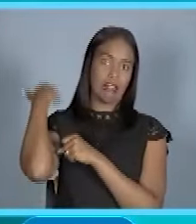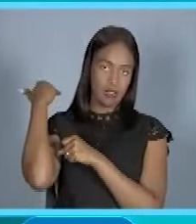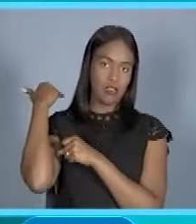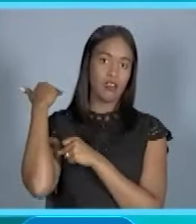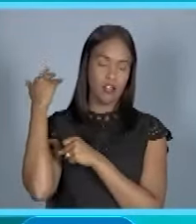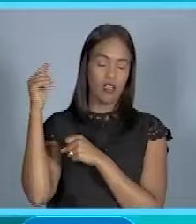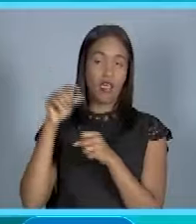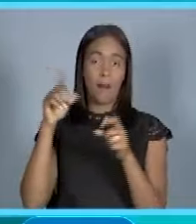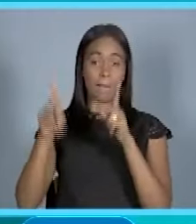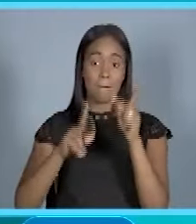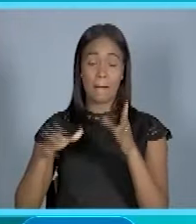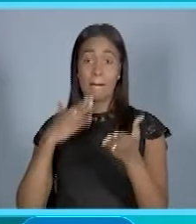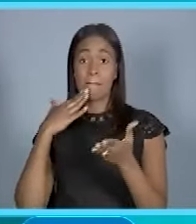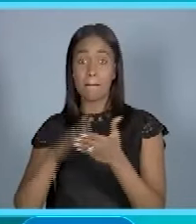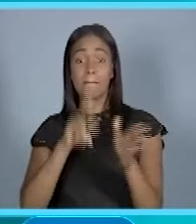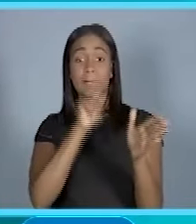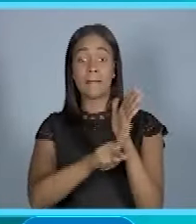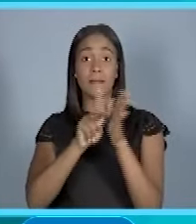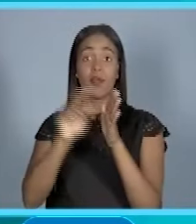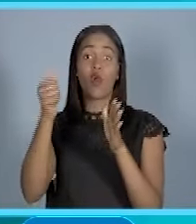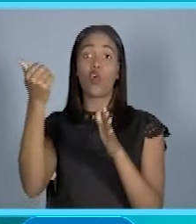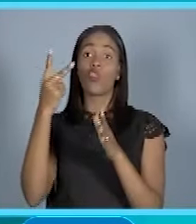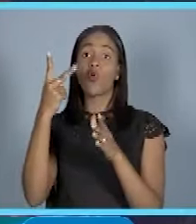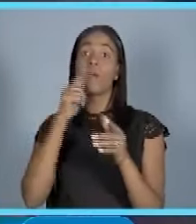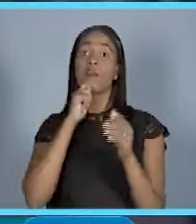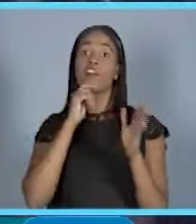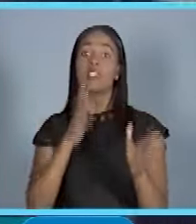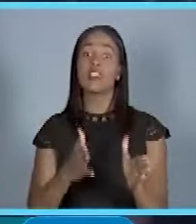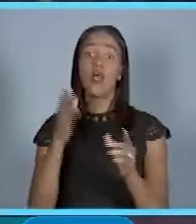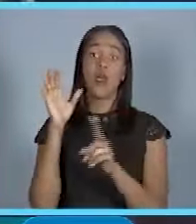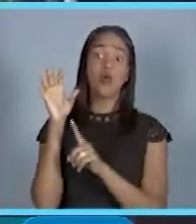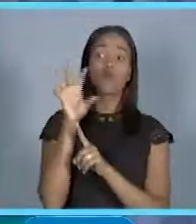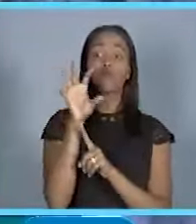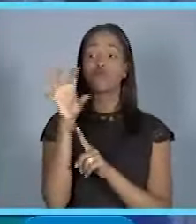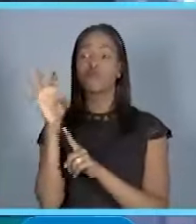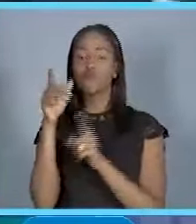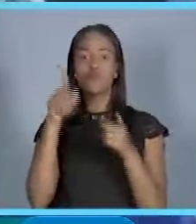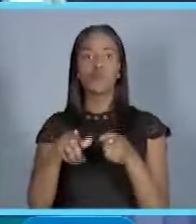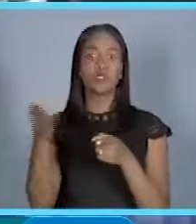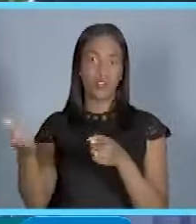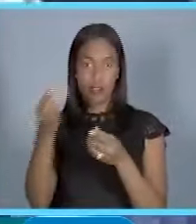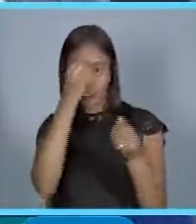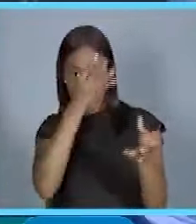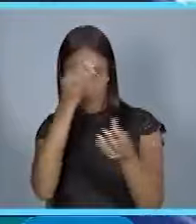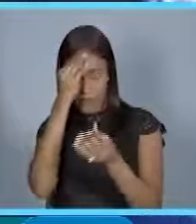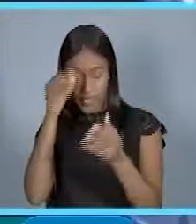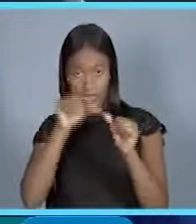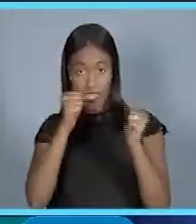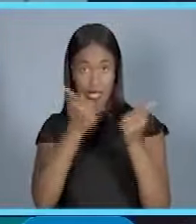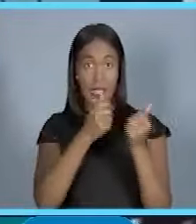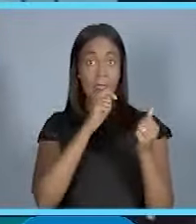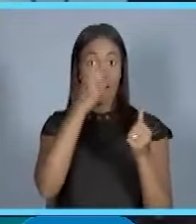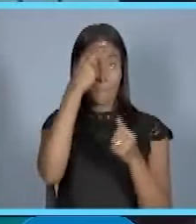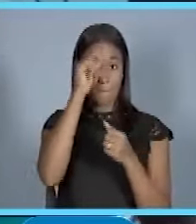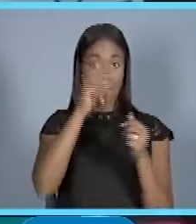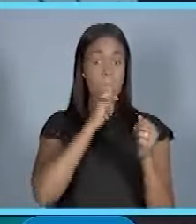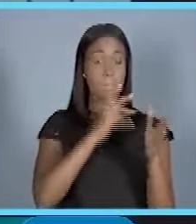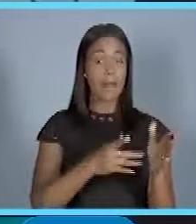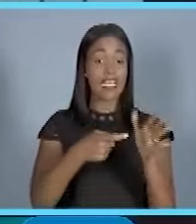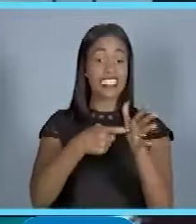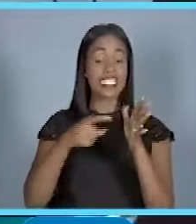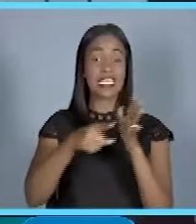pues los pandilleros mataron a otros dos periodistas que reportaban en la zona. La Asociación Haitiana de Periodistas exige que los